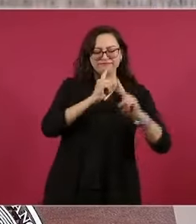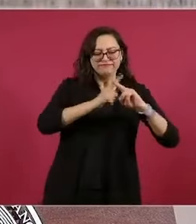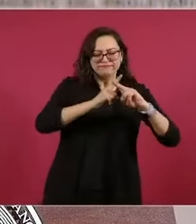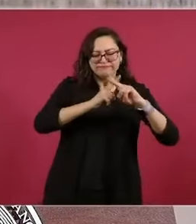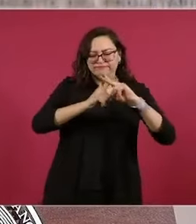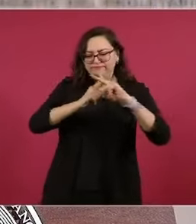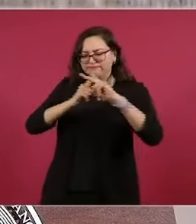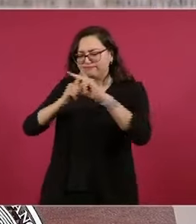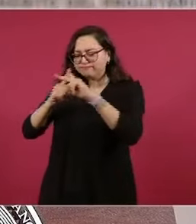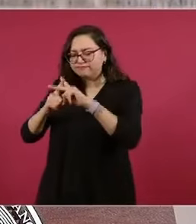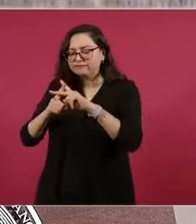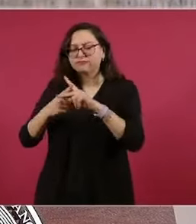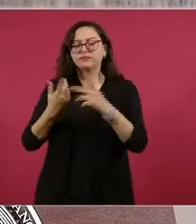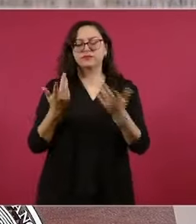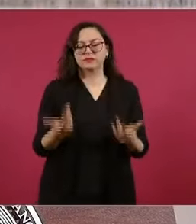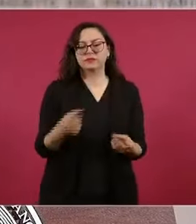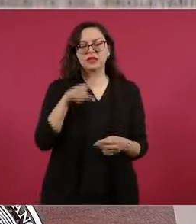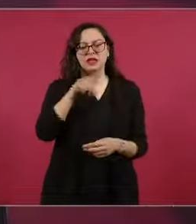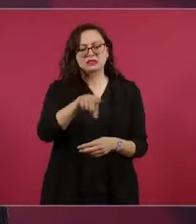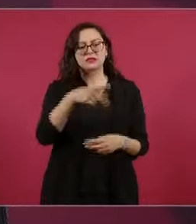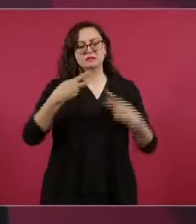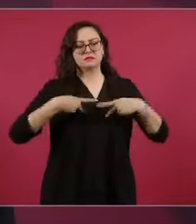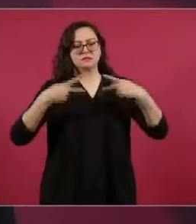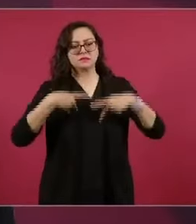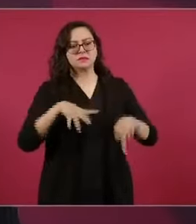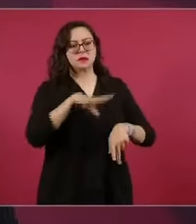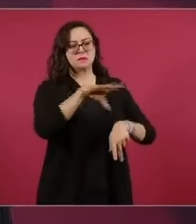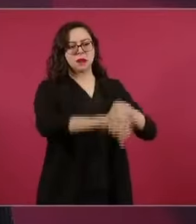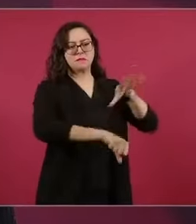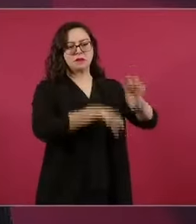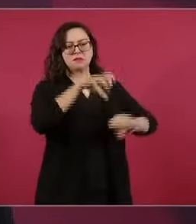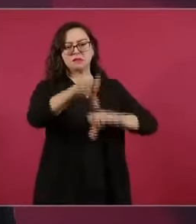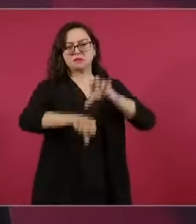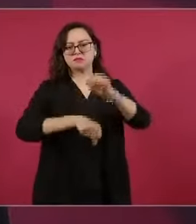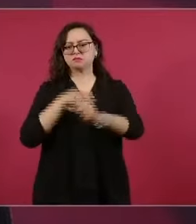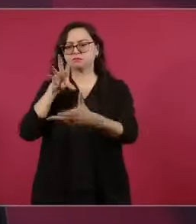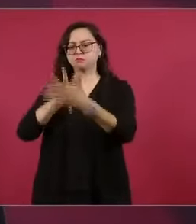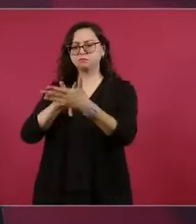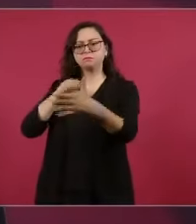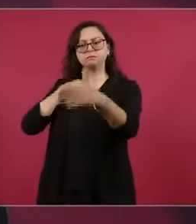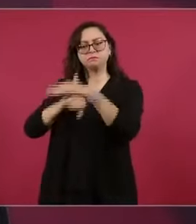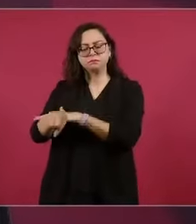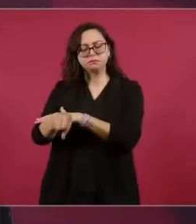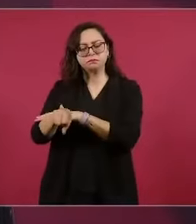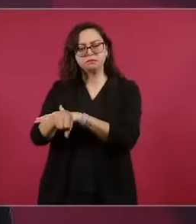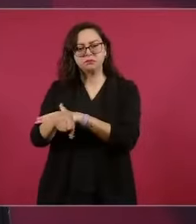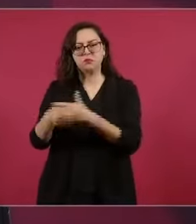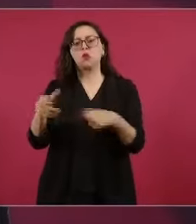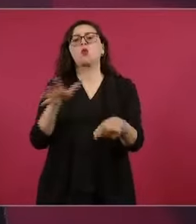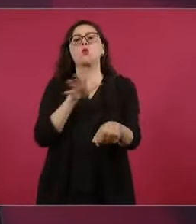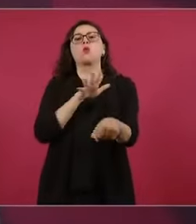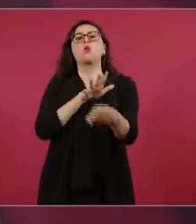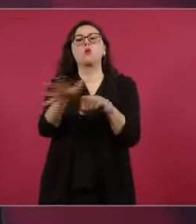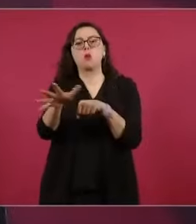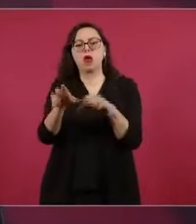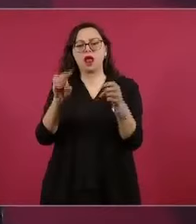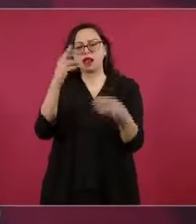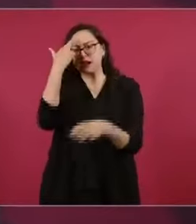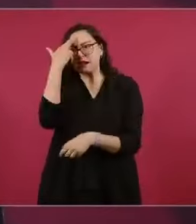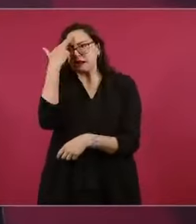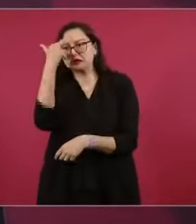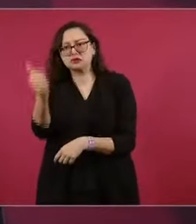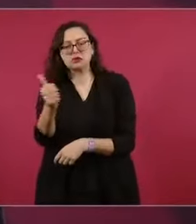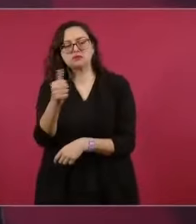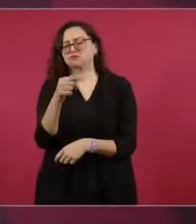cuál fue el motivo por las que las personas fueron puestas a disposición del Ministerio Público. Y el diario